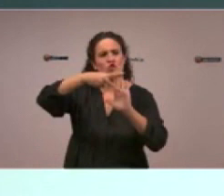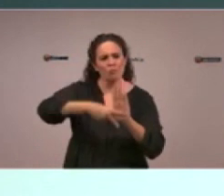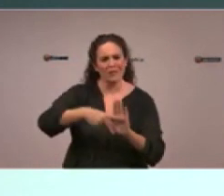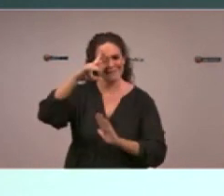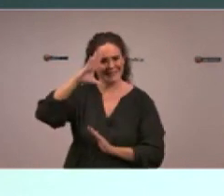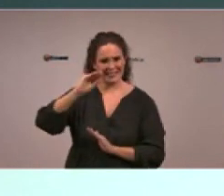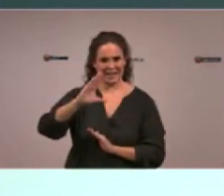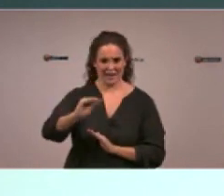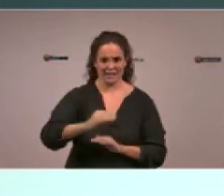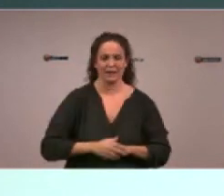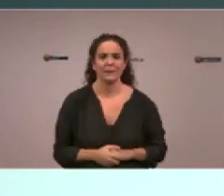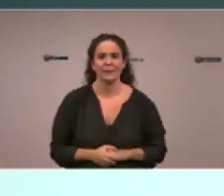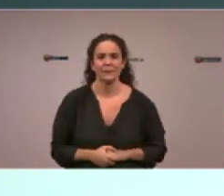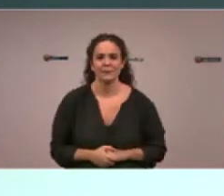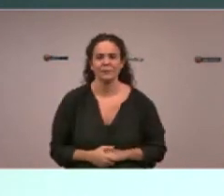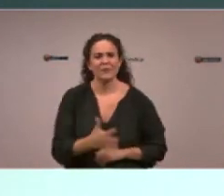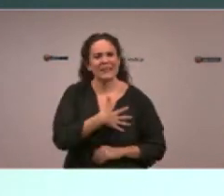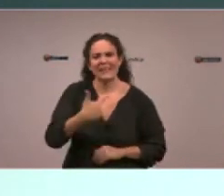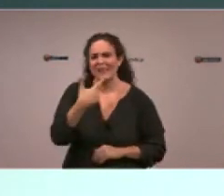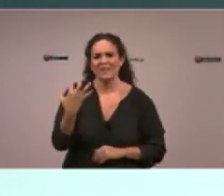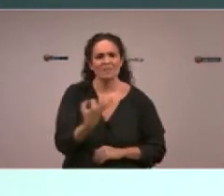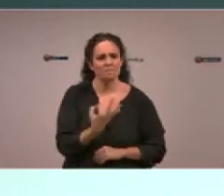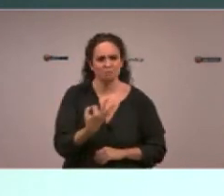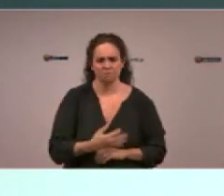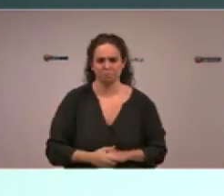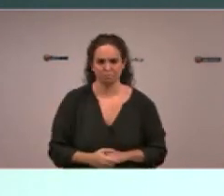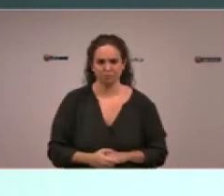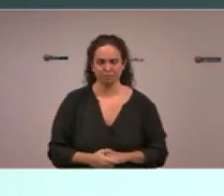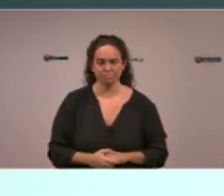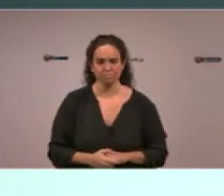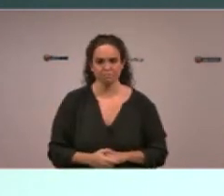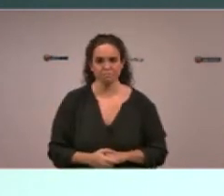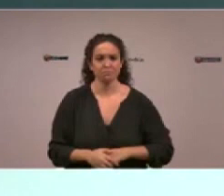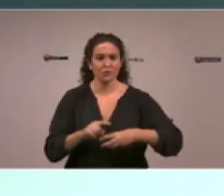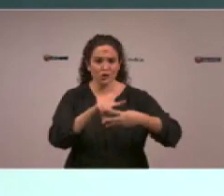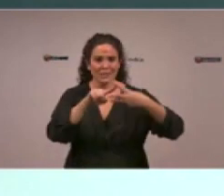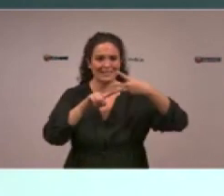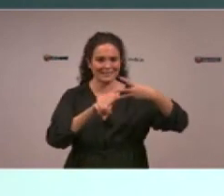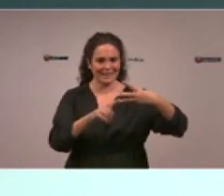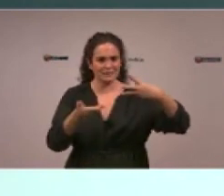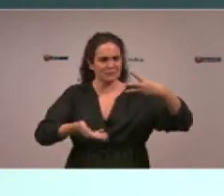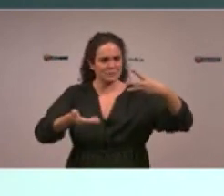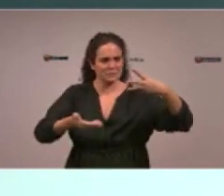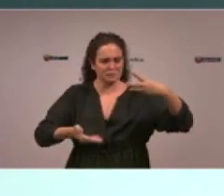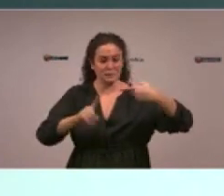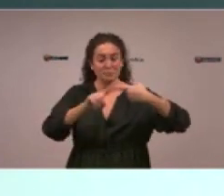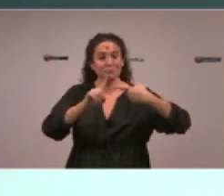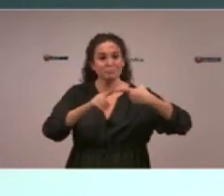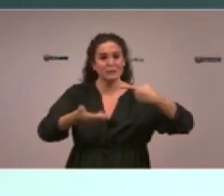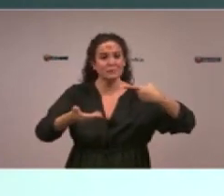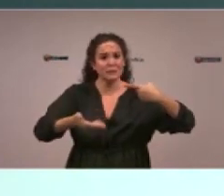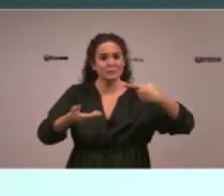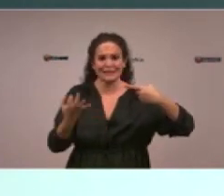inteligente. Y en este sentido tiene en cuenta, entre otros aspectos, tres relevantes. En primer lugar,